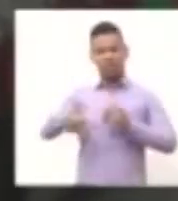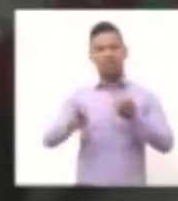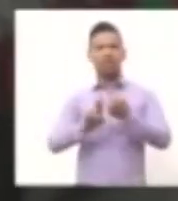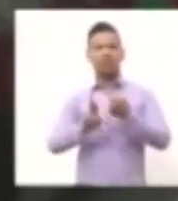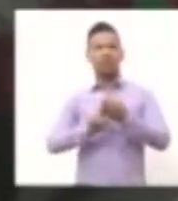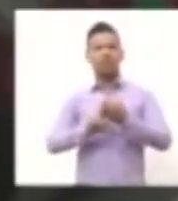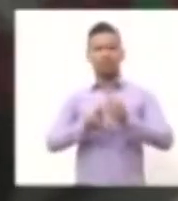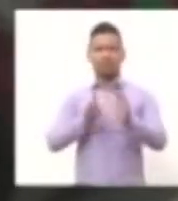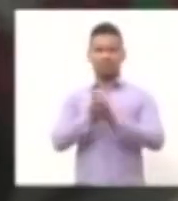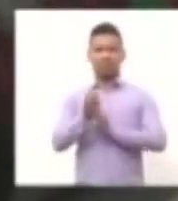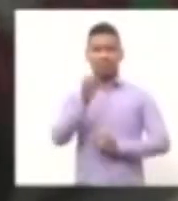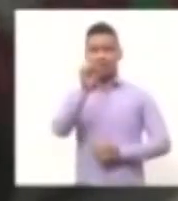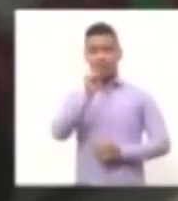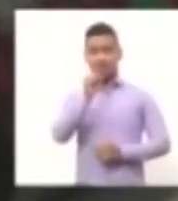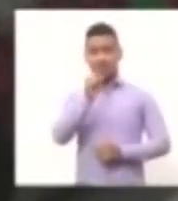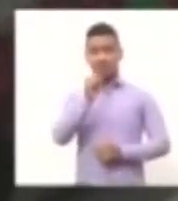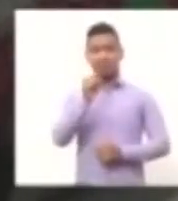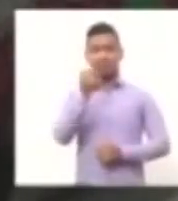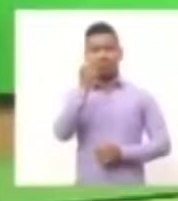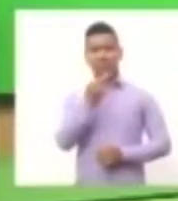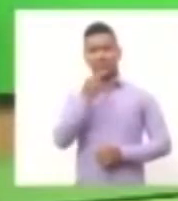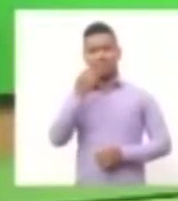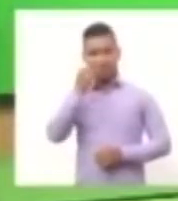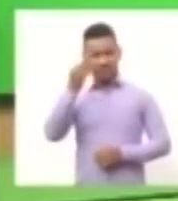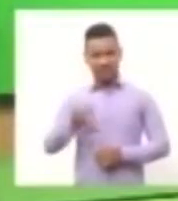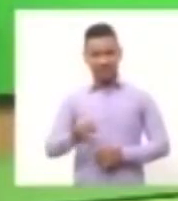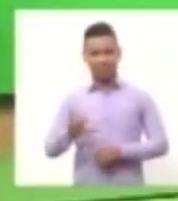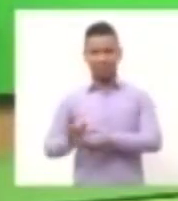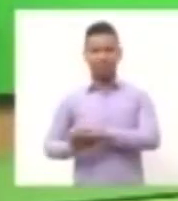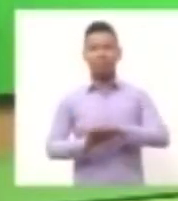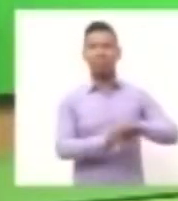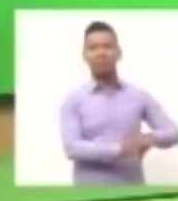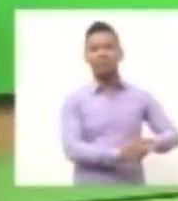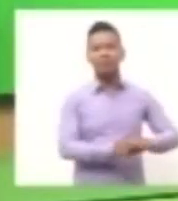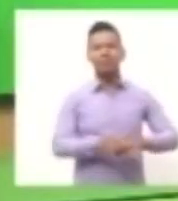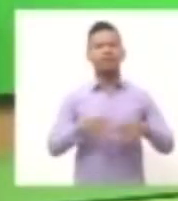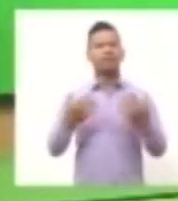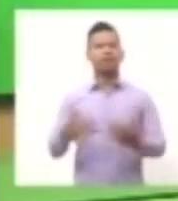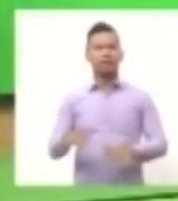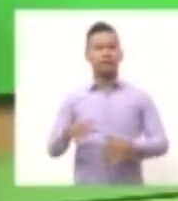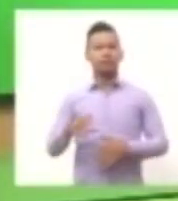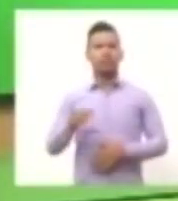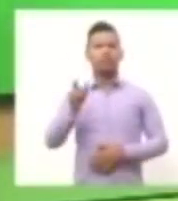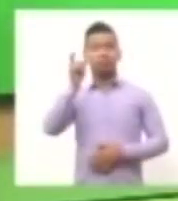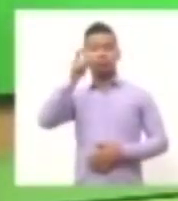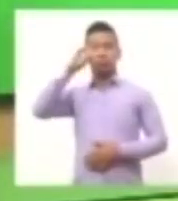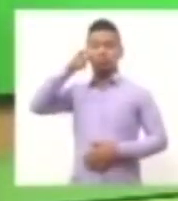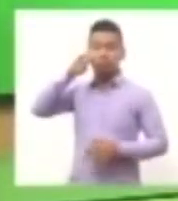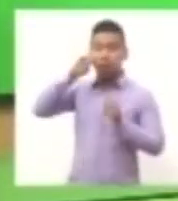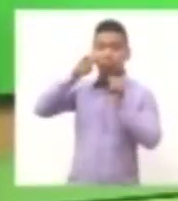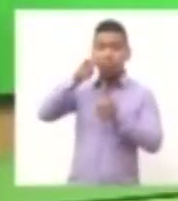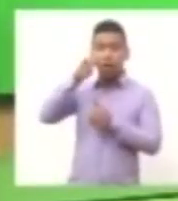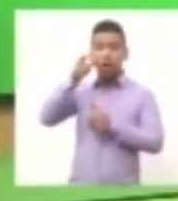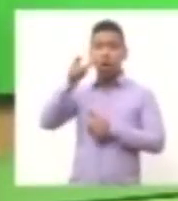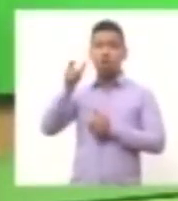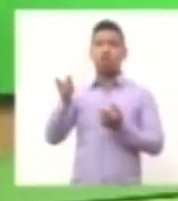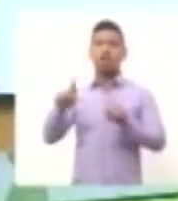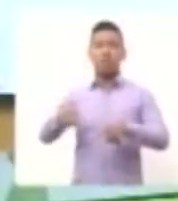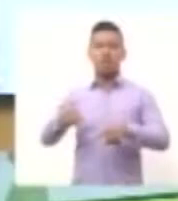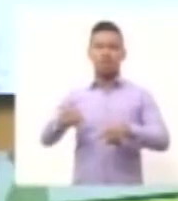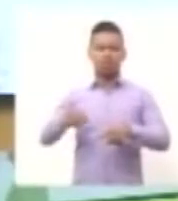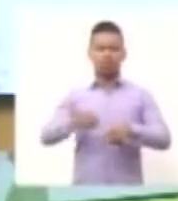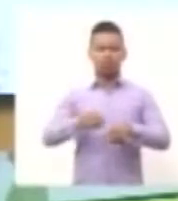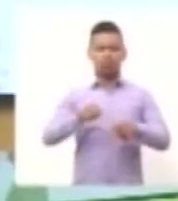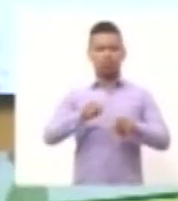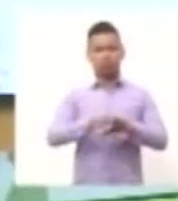Reales, Magdalena en las noticias, un compromiso con la verdad. Con fuertes esquemas de seguridad por tierra y mar, la policía garantiza el orden público en la